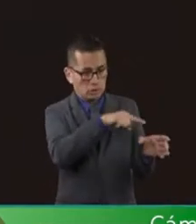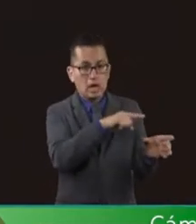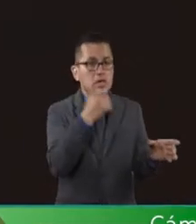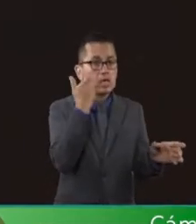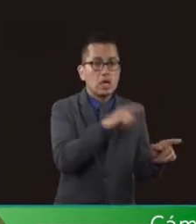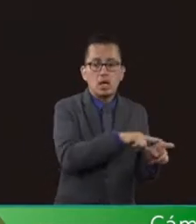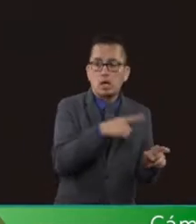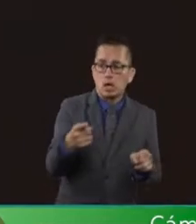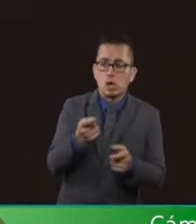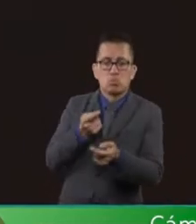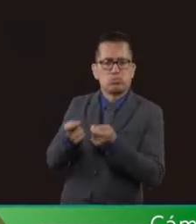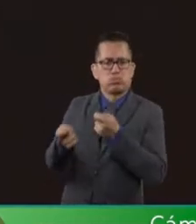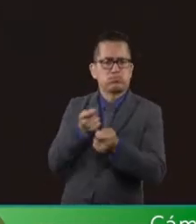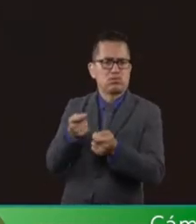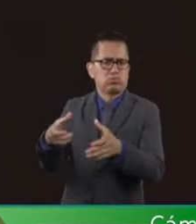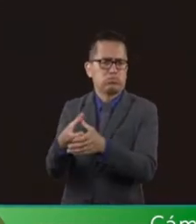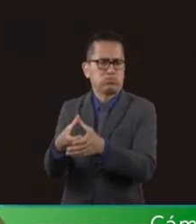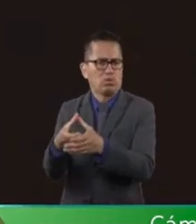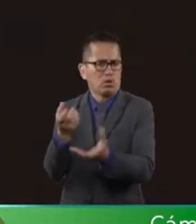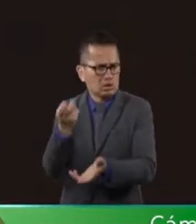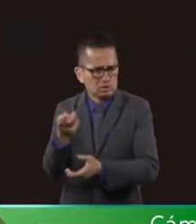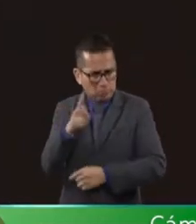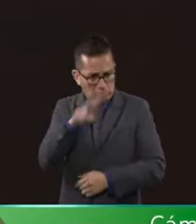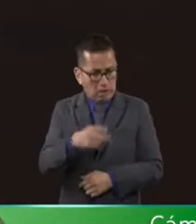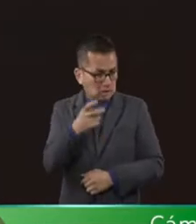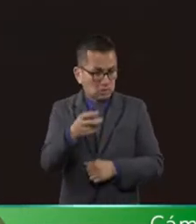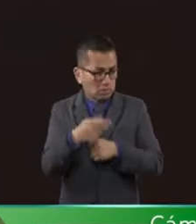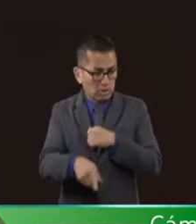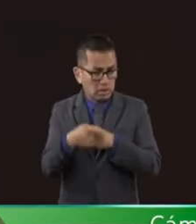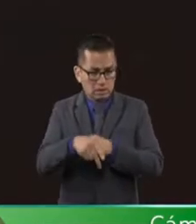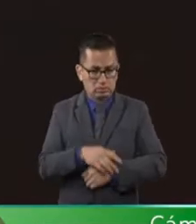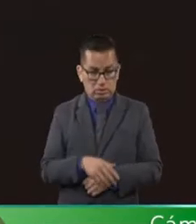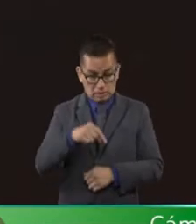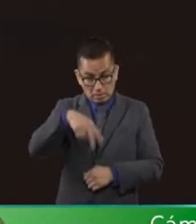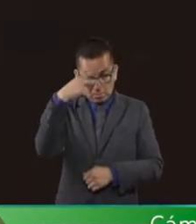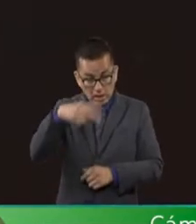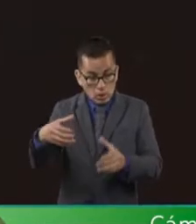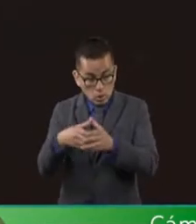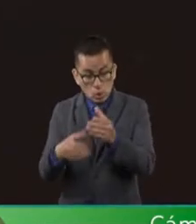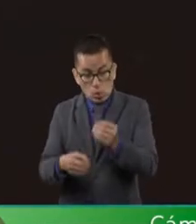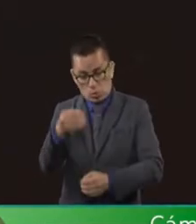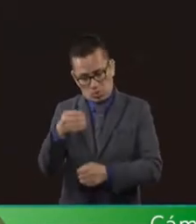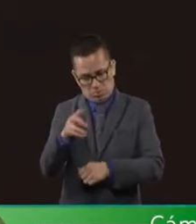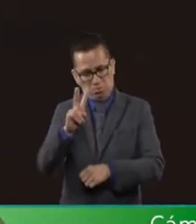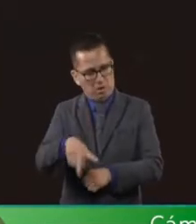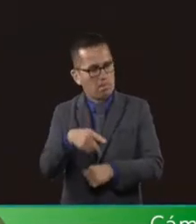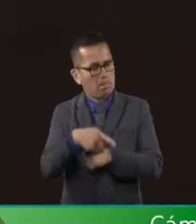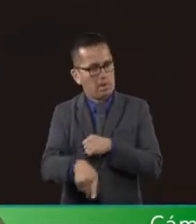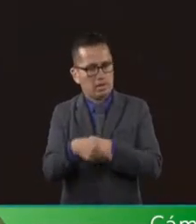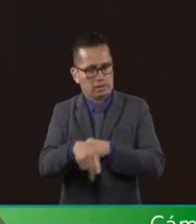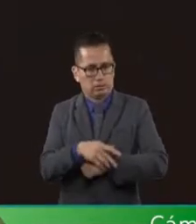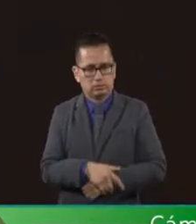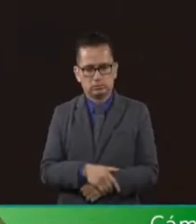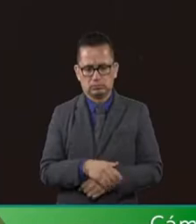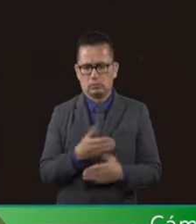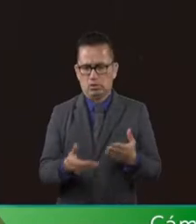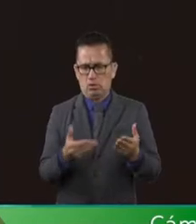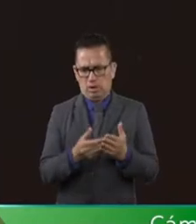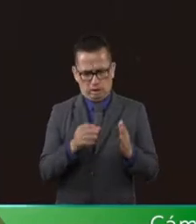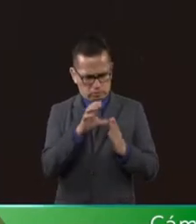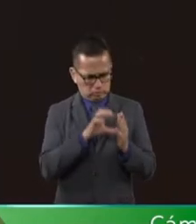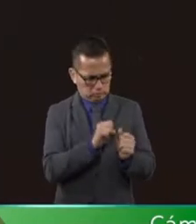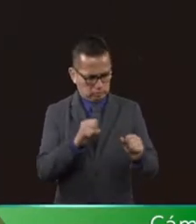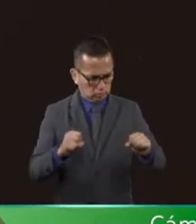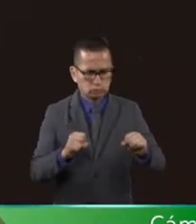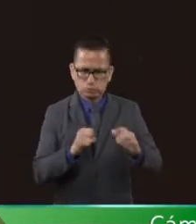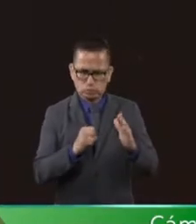Estado. Están poniendo en peligro a todo el sistema jurídico mexicano. Están dejando sin instrumentos de control constitucional